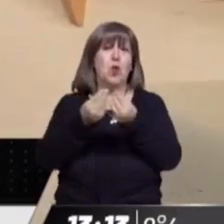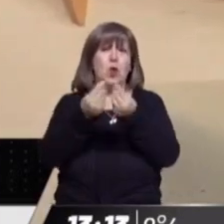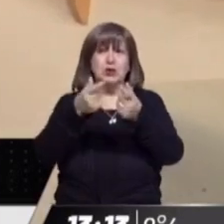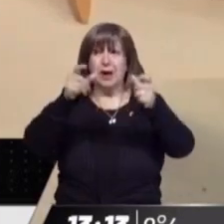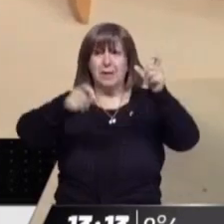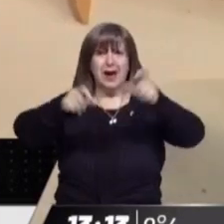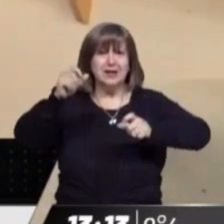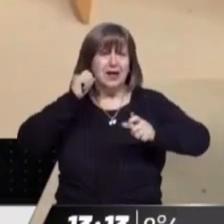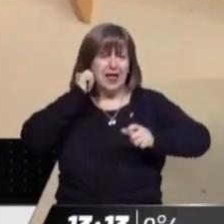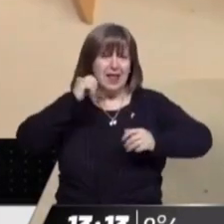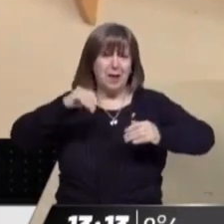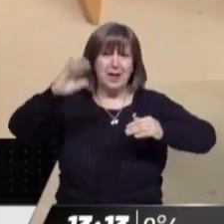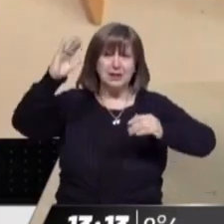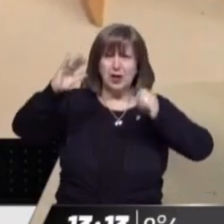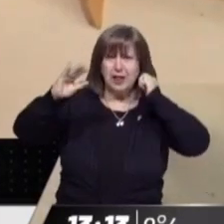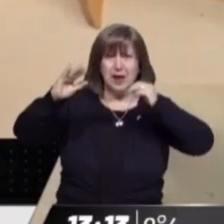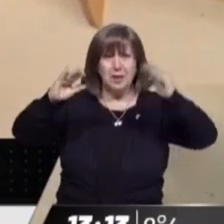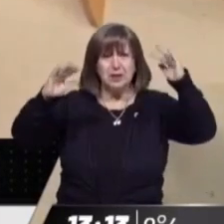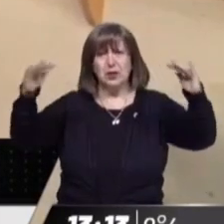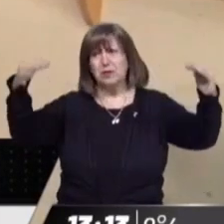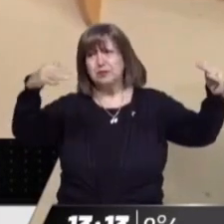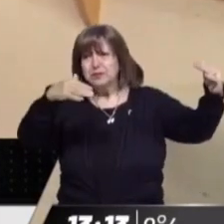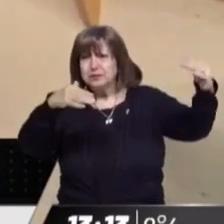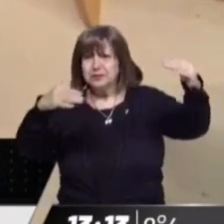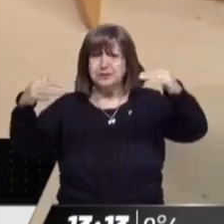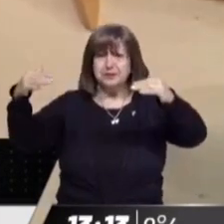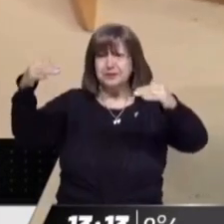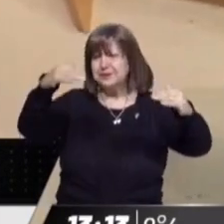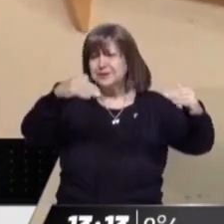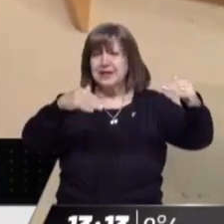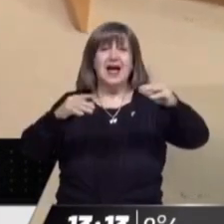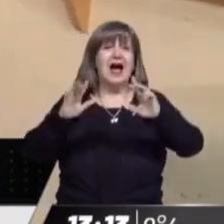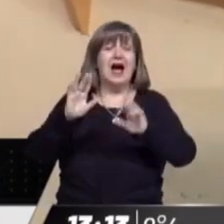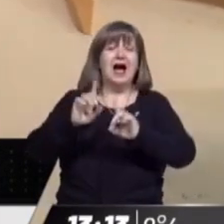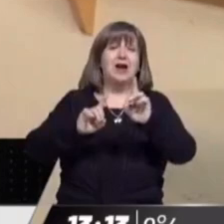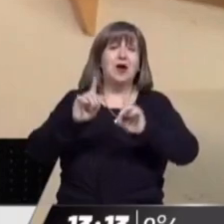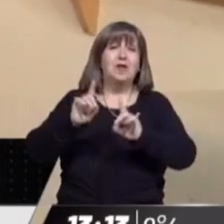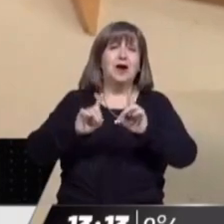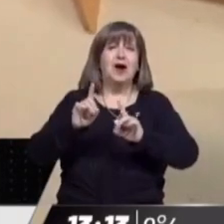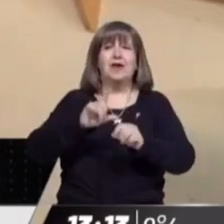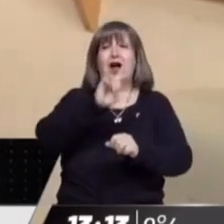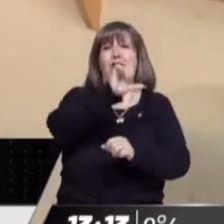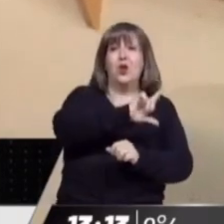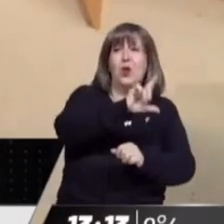gente es muy grande la que viene acá y... Vienen a veces los